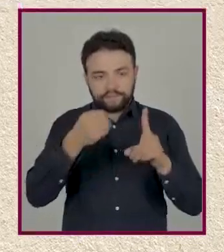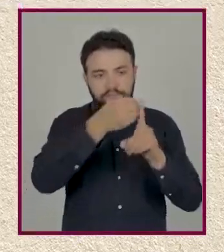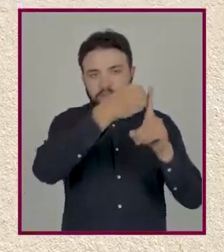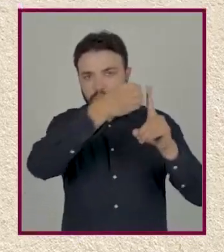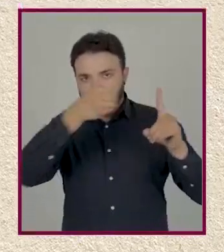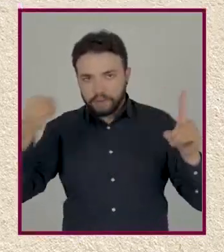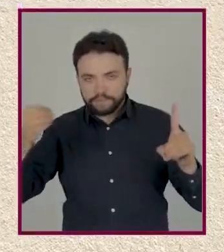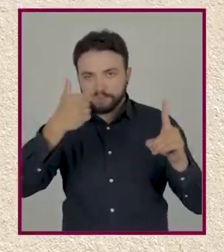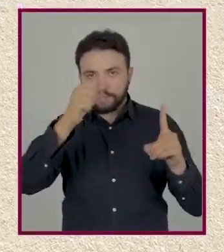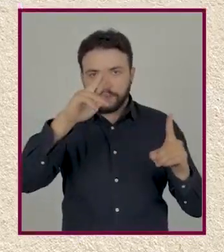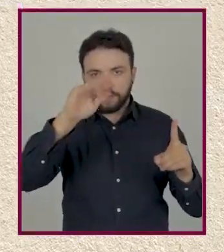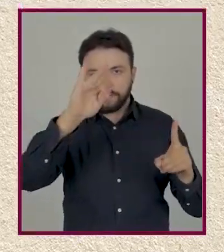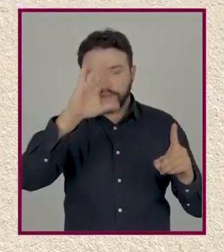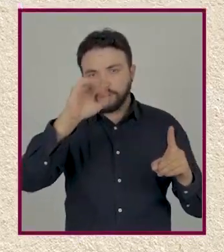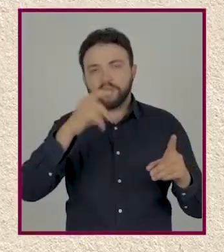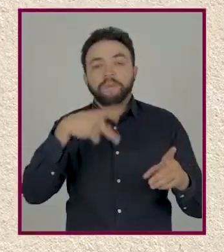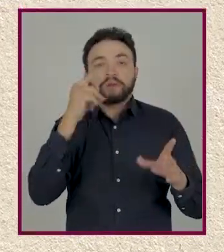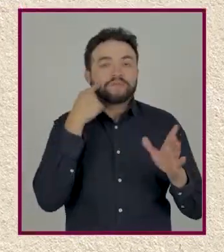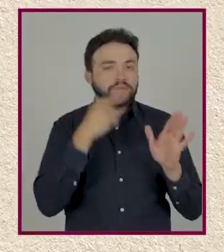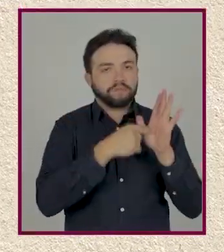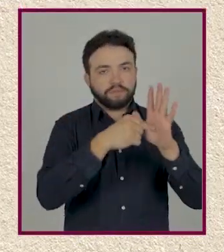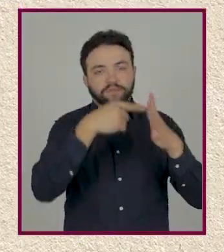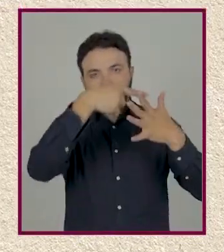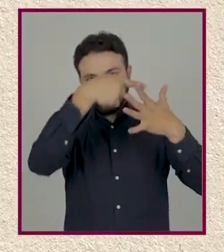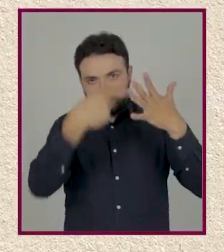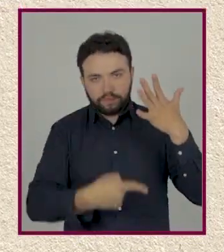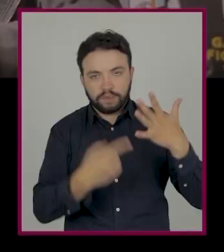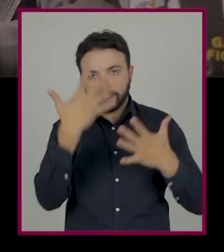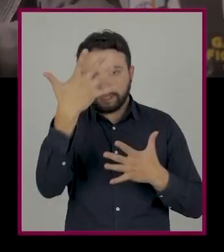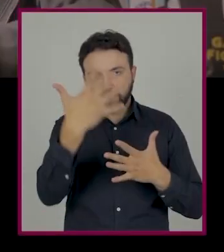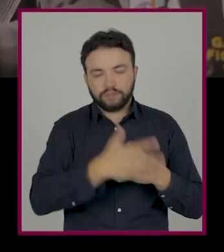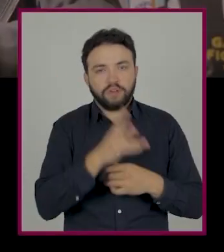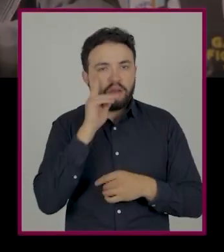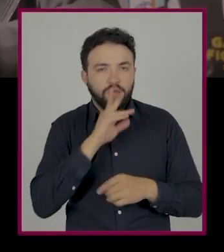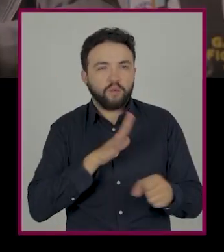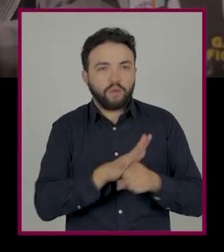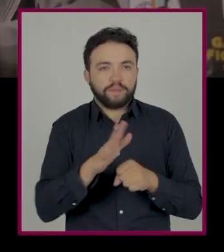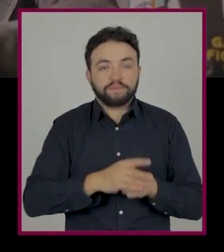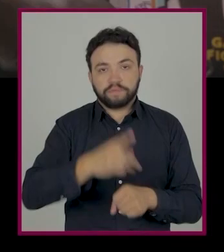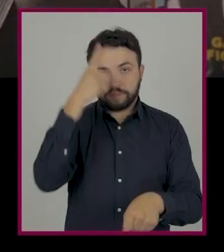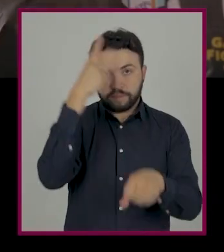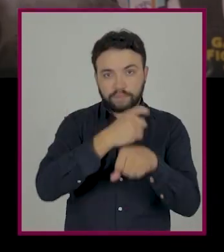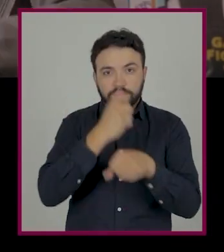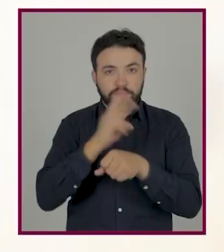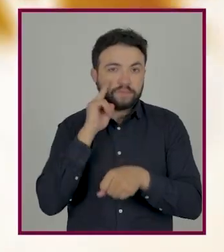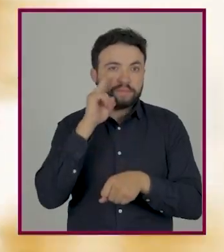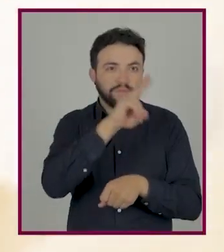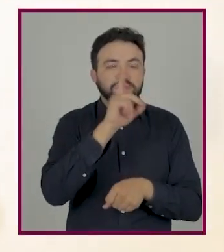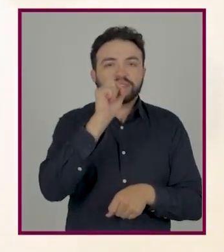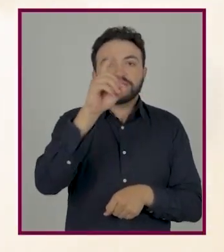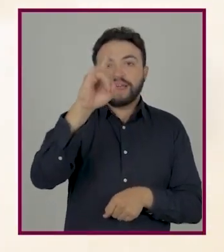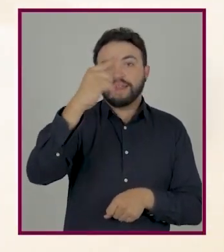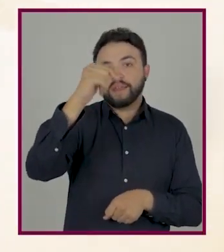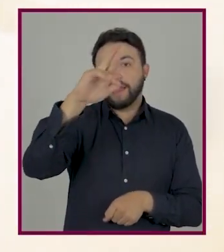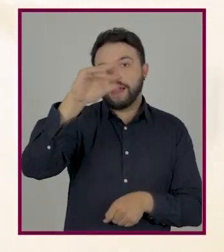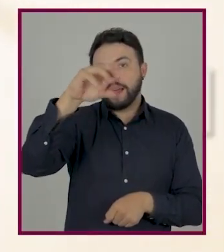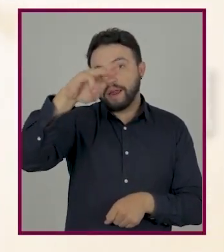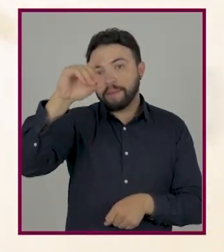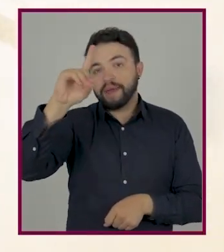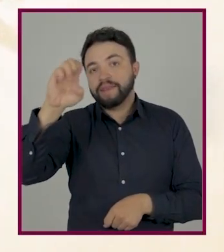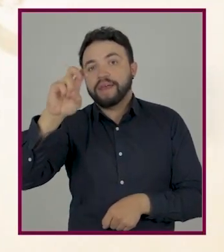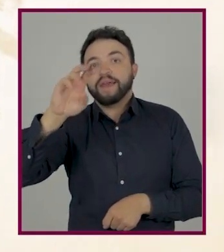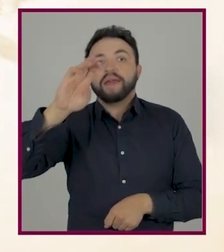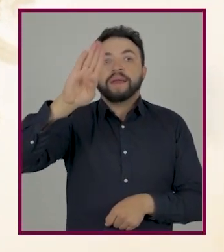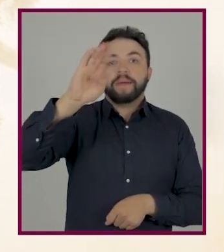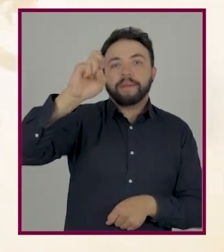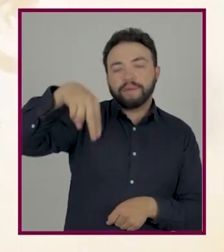Existen diferentes organizadores gráficos, pero trataremos de ver al menos 5. Me late. Échale. El primero que veremos es